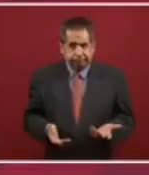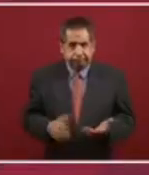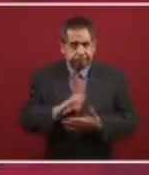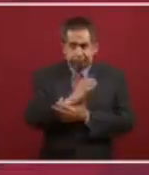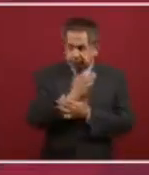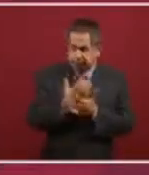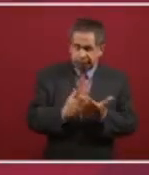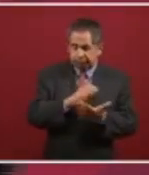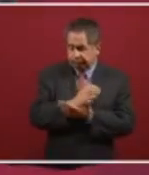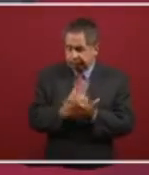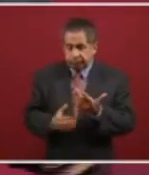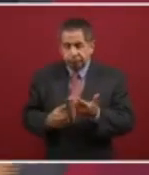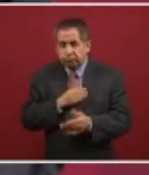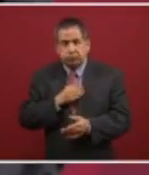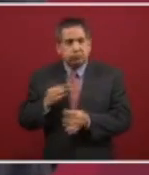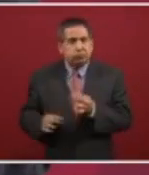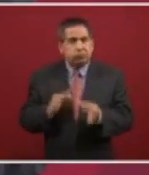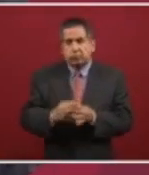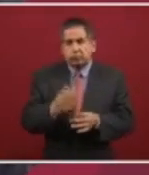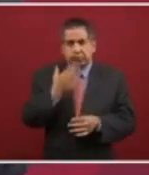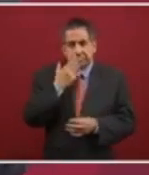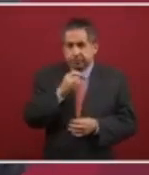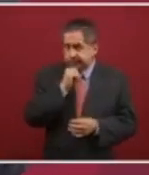contratos incumplidos